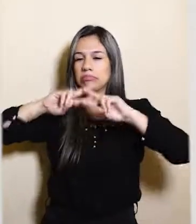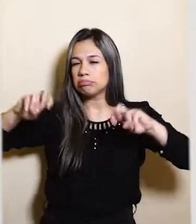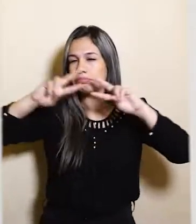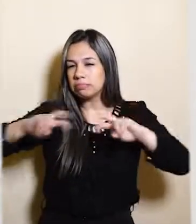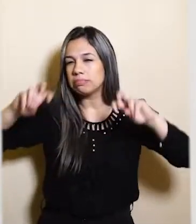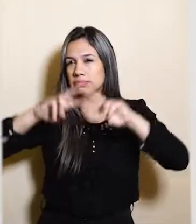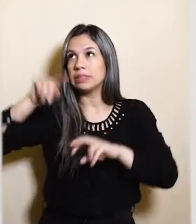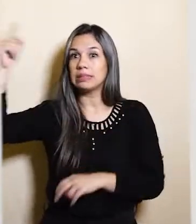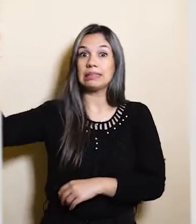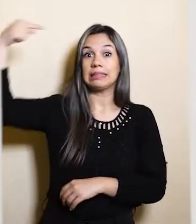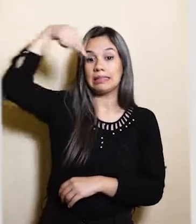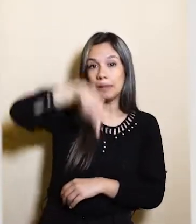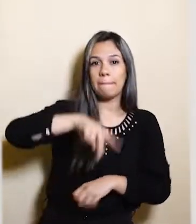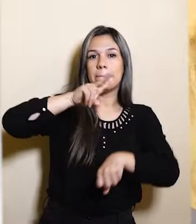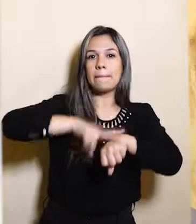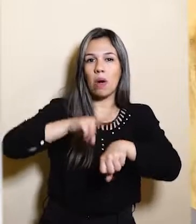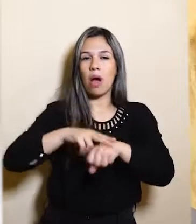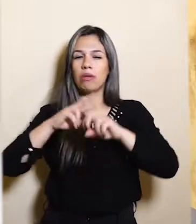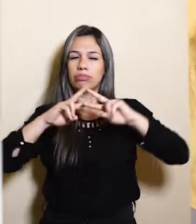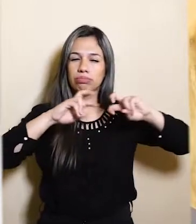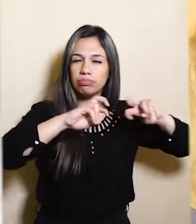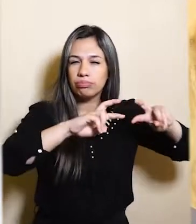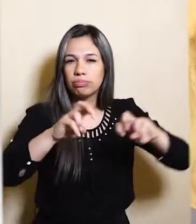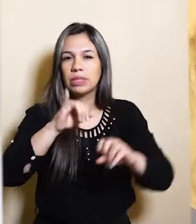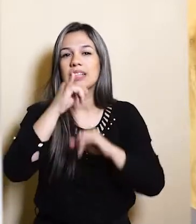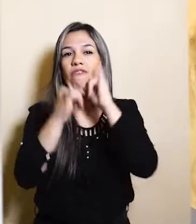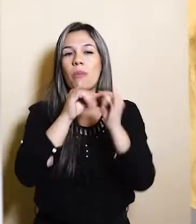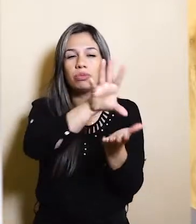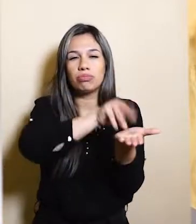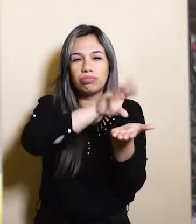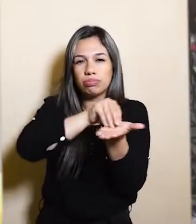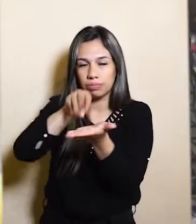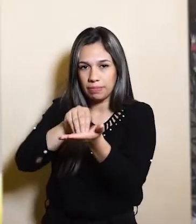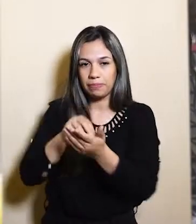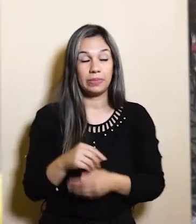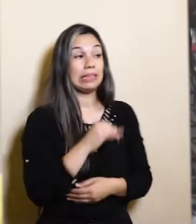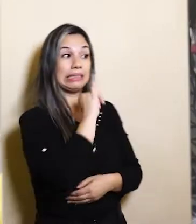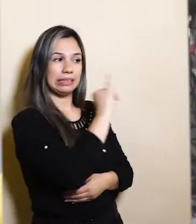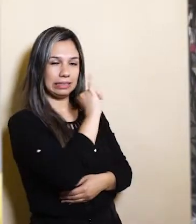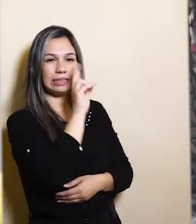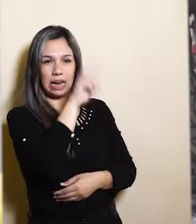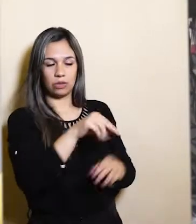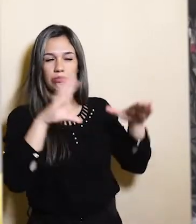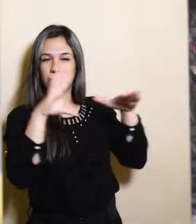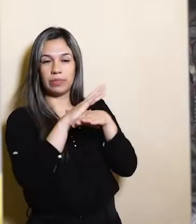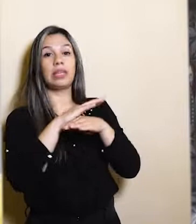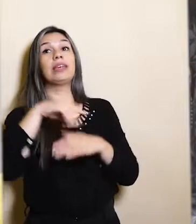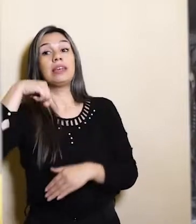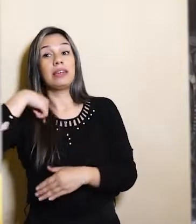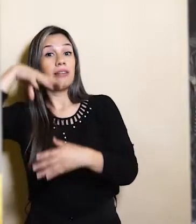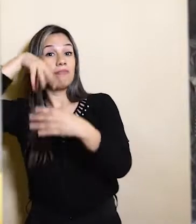que vinieron a propósito para hacer este relevamiento, ¿no? Efectivamente, nuestro movimiento de Amnistía Internacional tiene